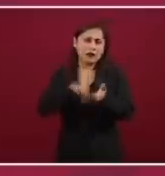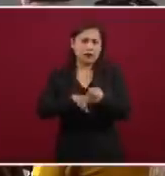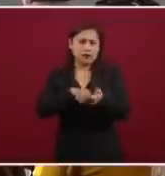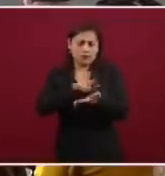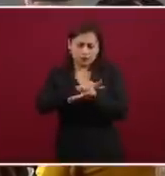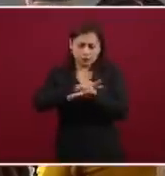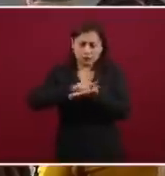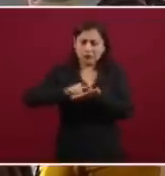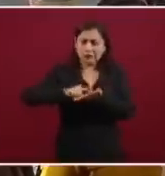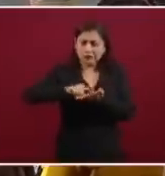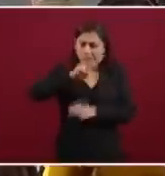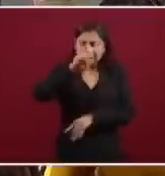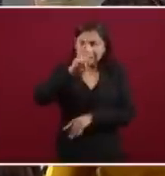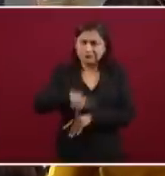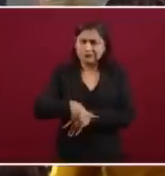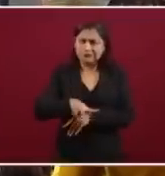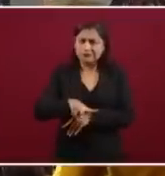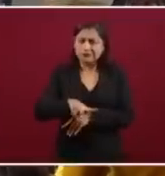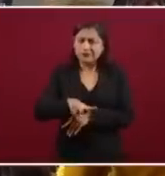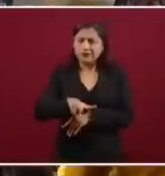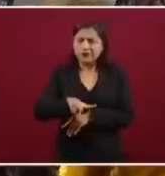que ni los más